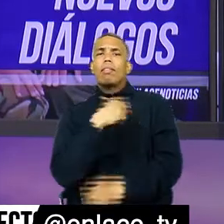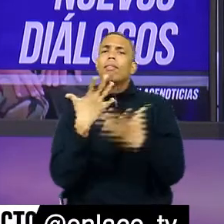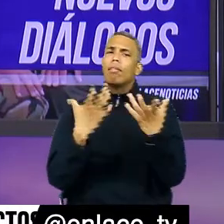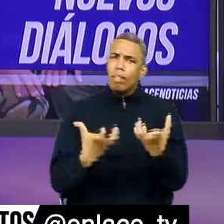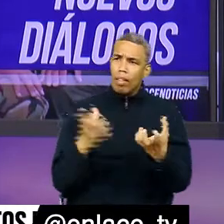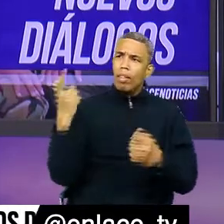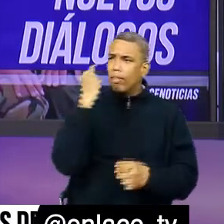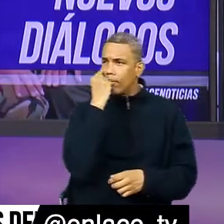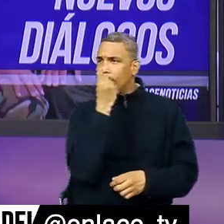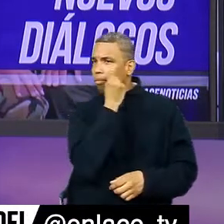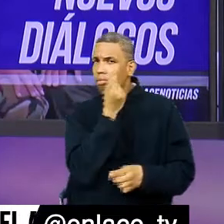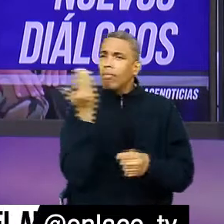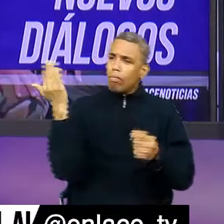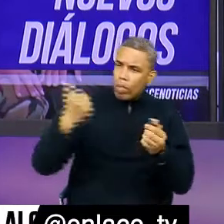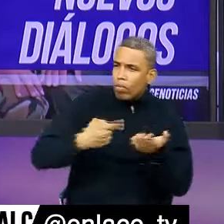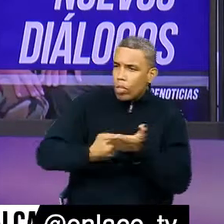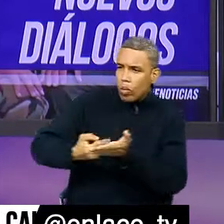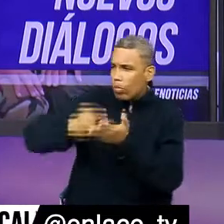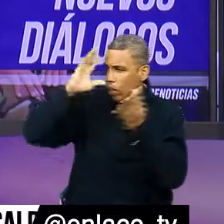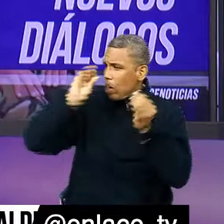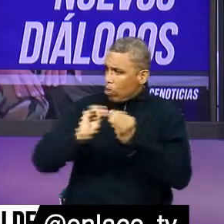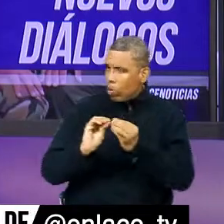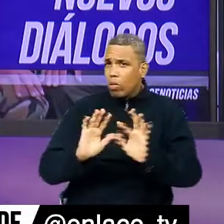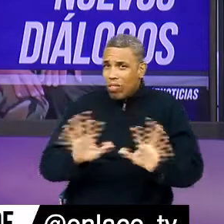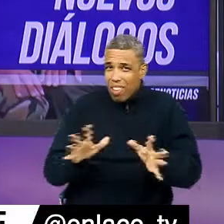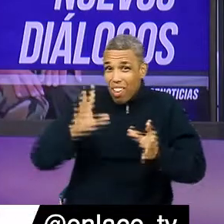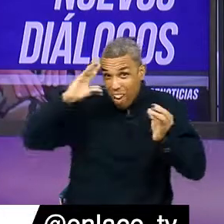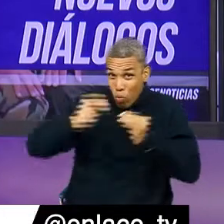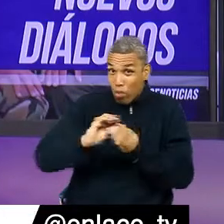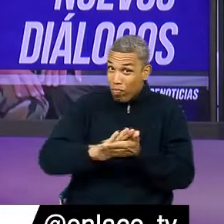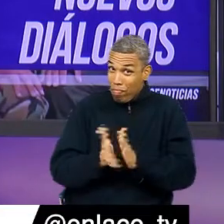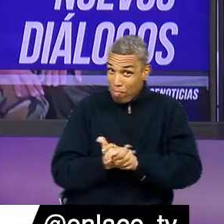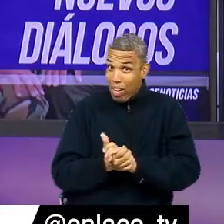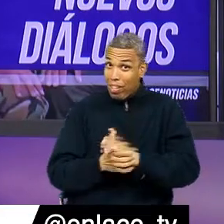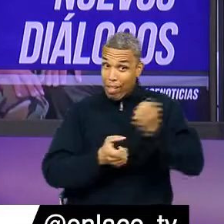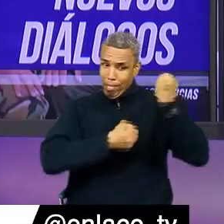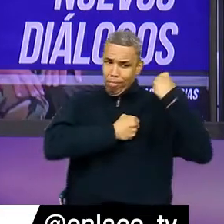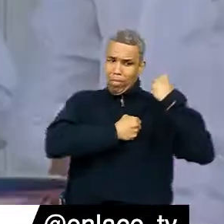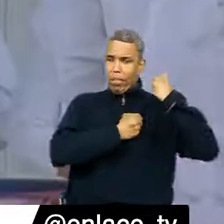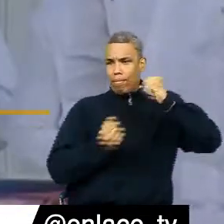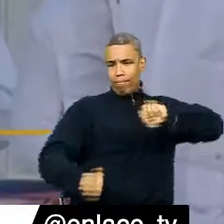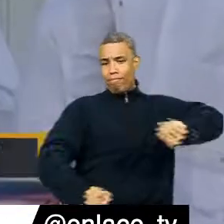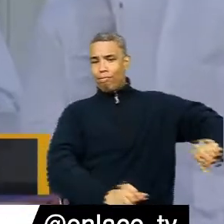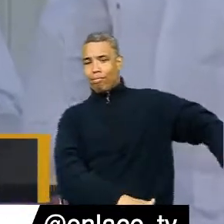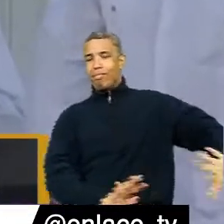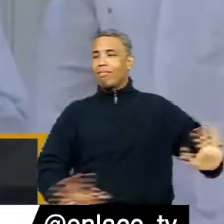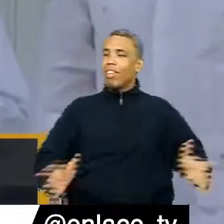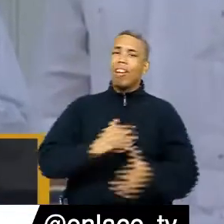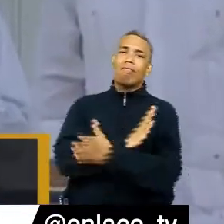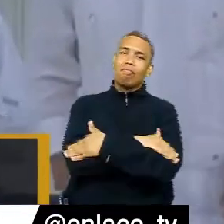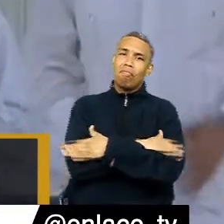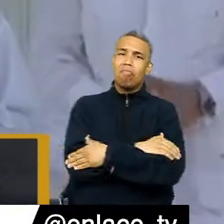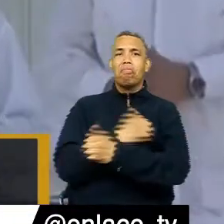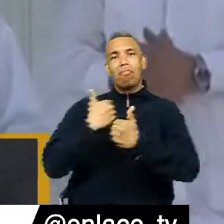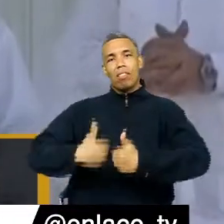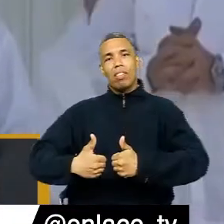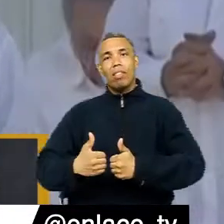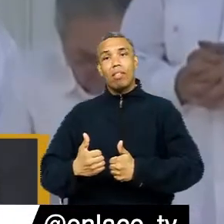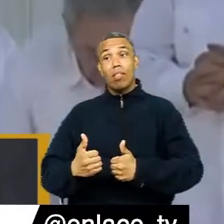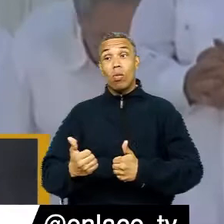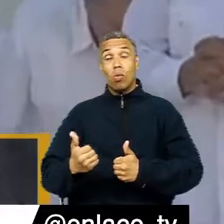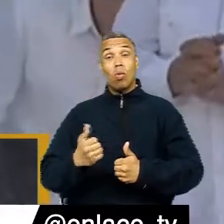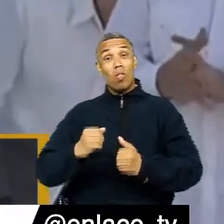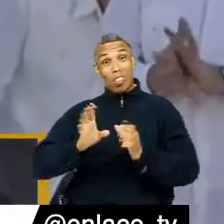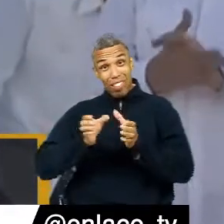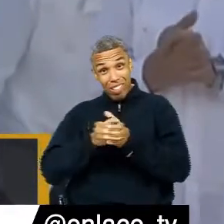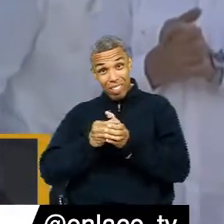conversaciones se hizo de forma oficial ayer en la ciudad de Caracas, Venezuela. Ante el anuncio en Caracas de la instalación de una mesa de diálogos